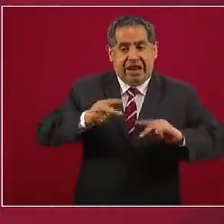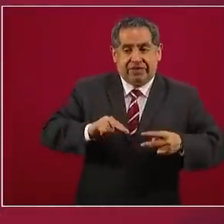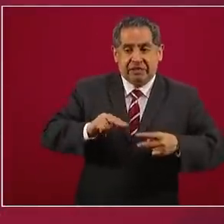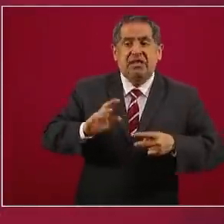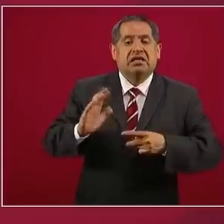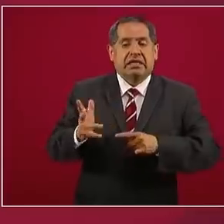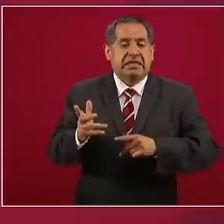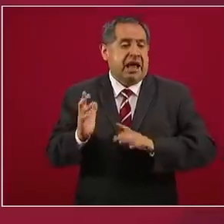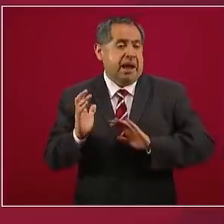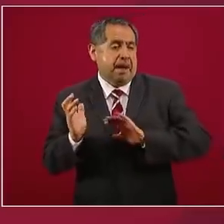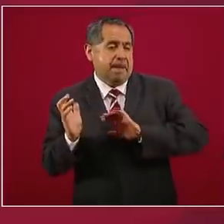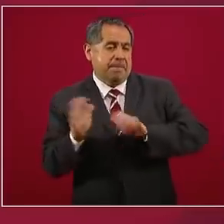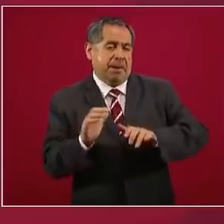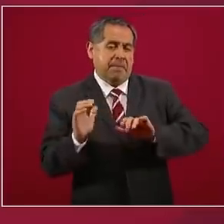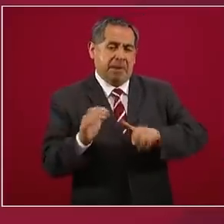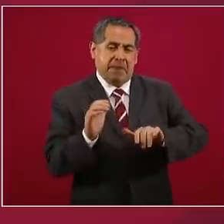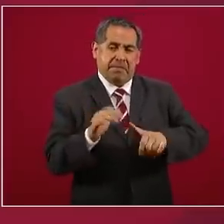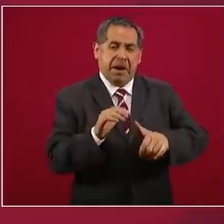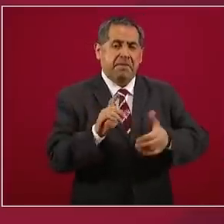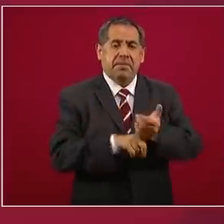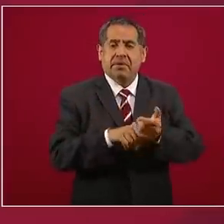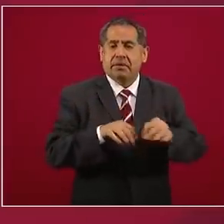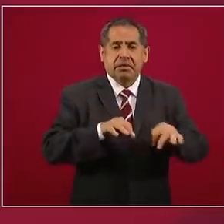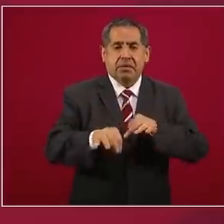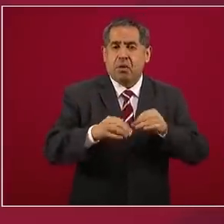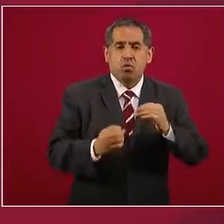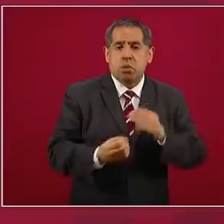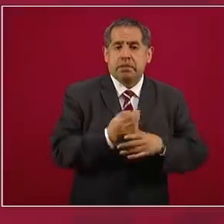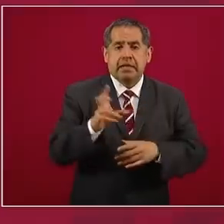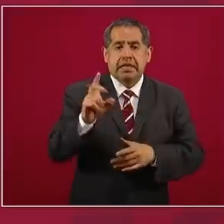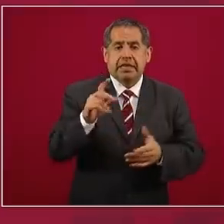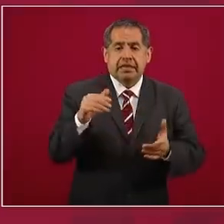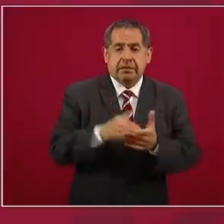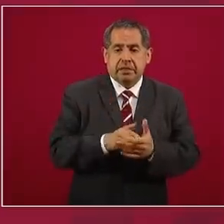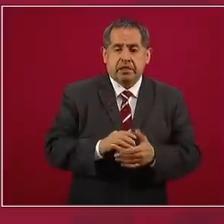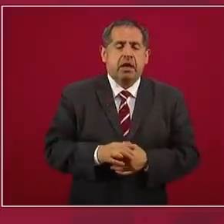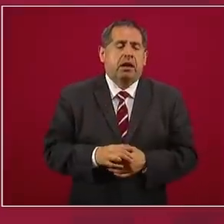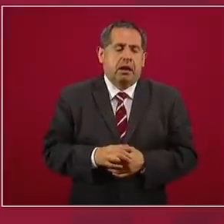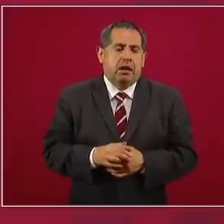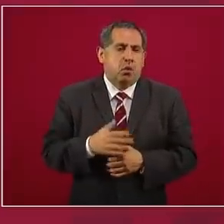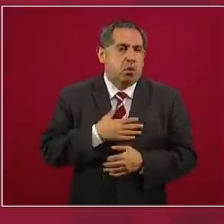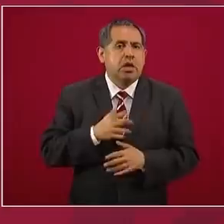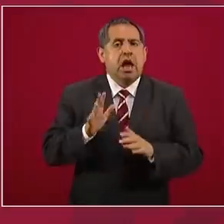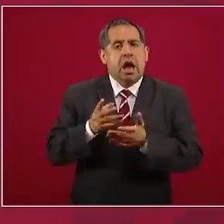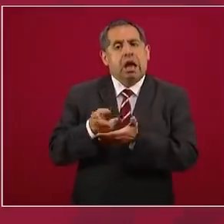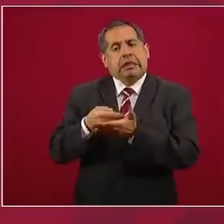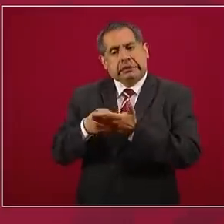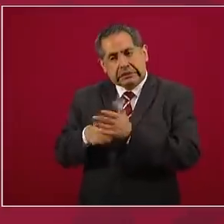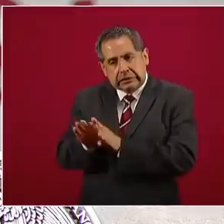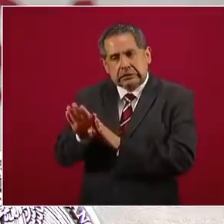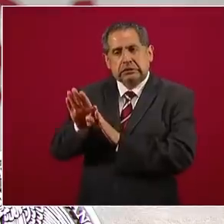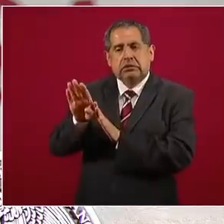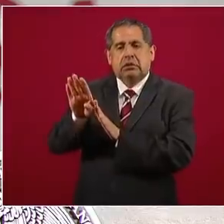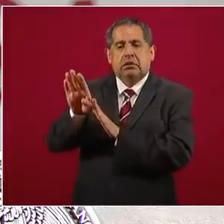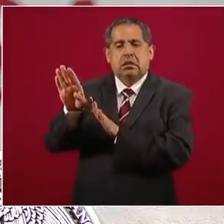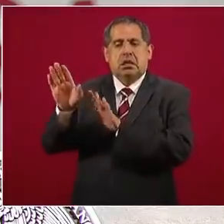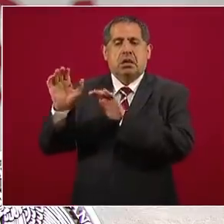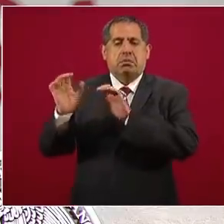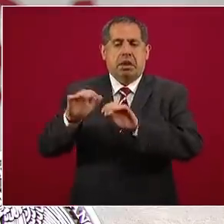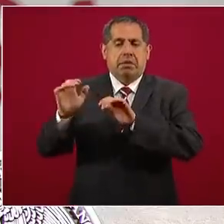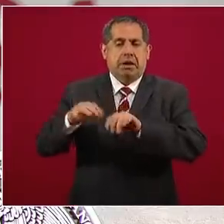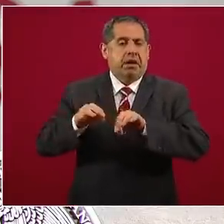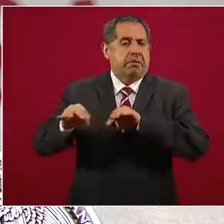recuperado 30,000 empleos. O sea, ya empezamos, ¿sí?, a